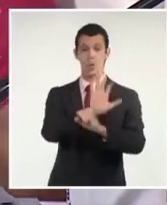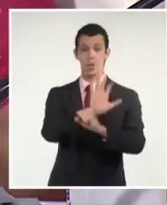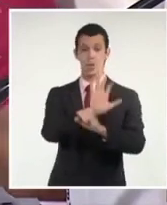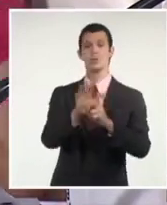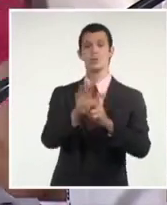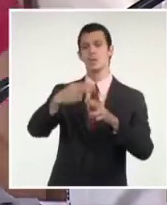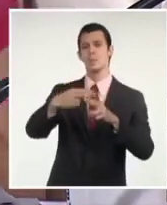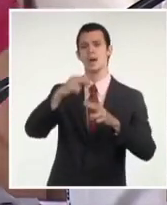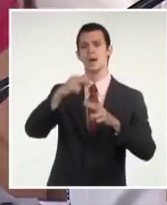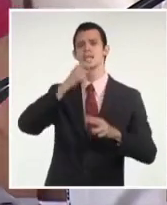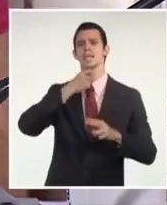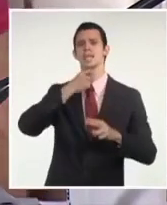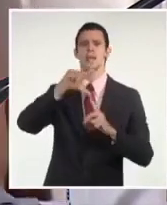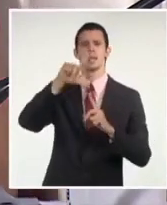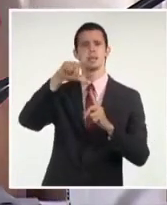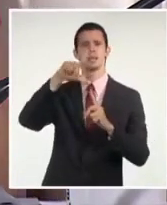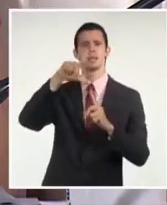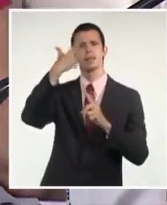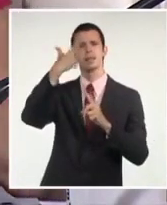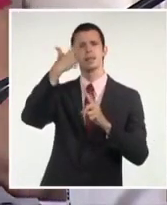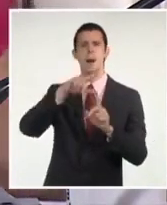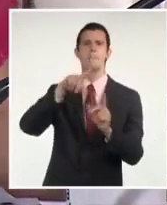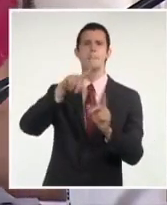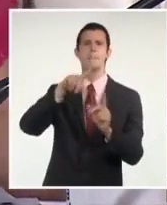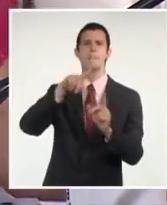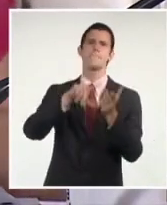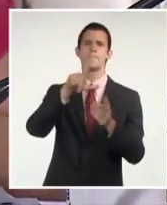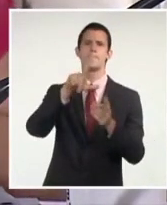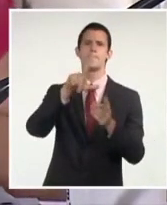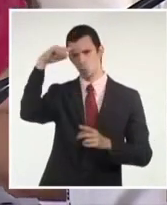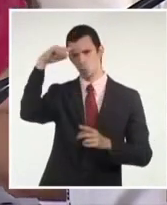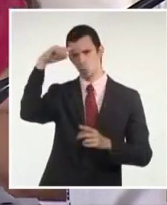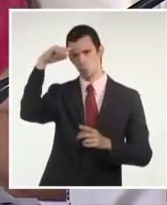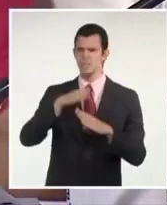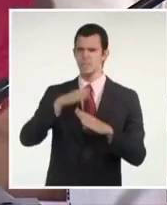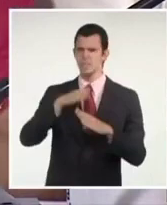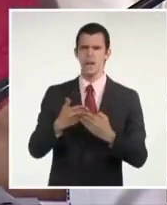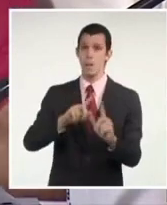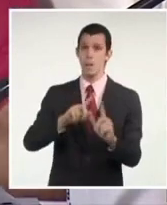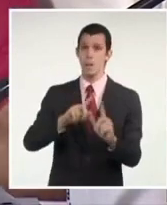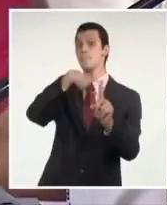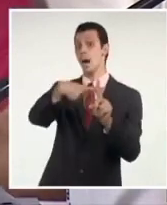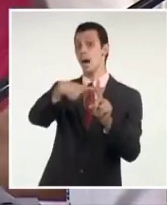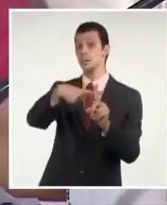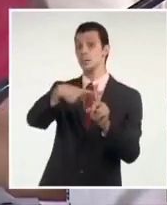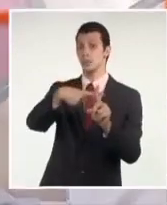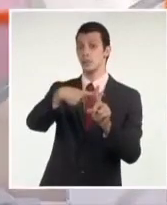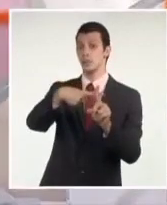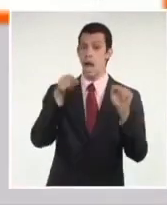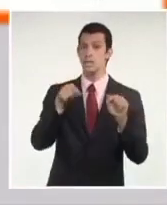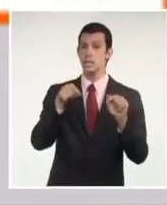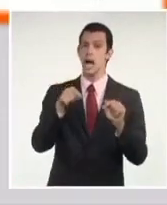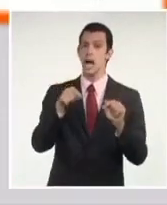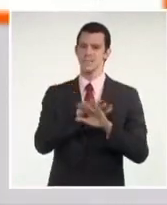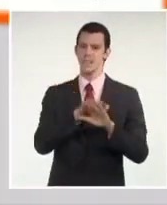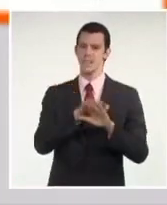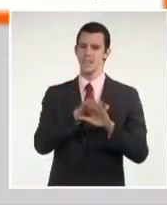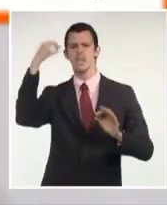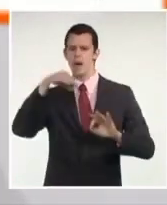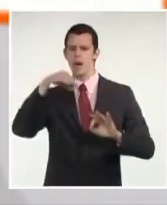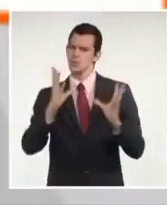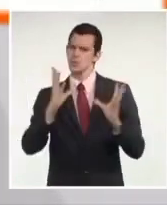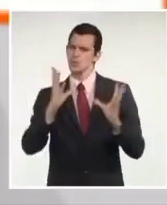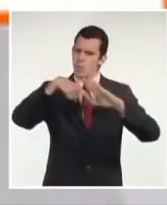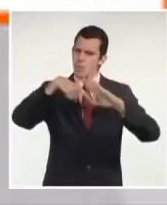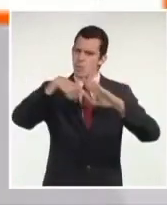pero no es exactamente igual. Tiene una mutación y todavía la variante Delta Plus está en estudio. No se ha clasificado, no se ha